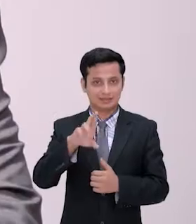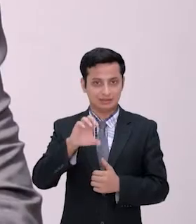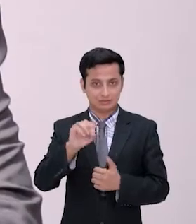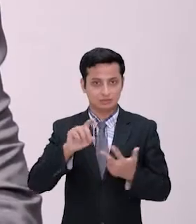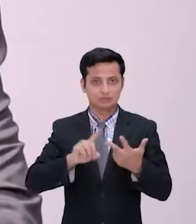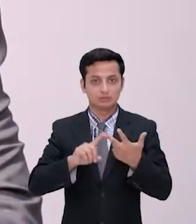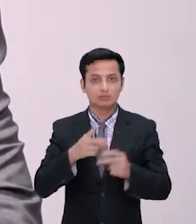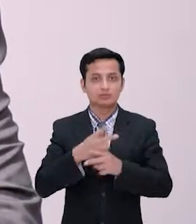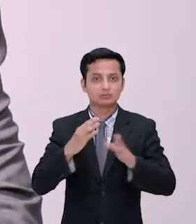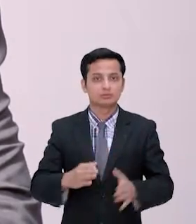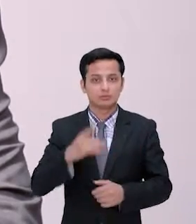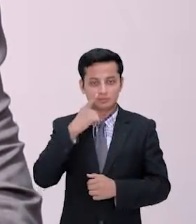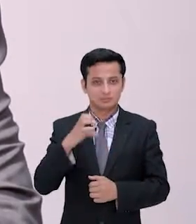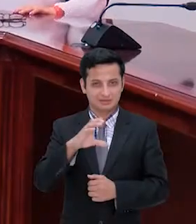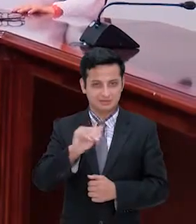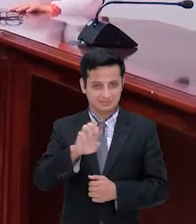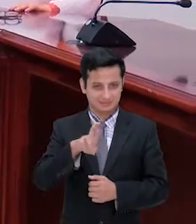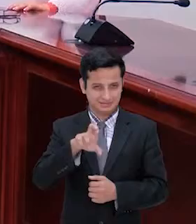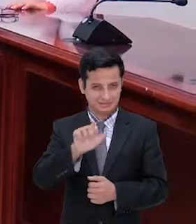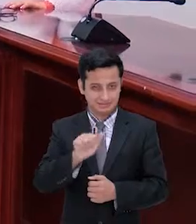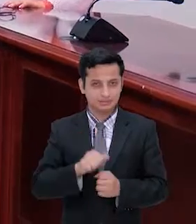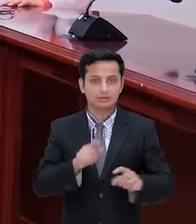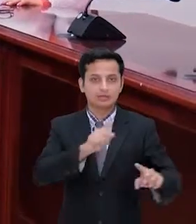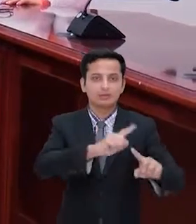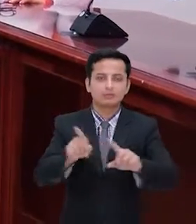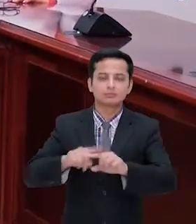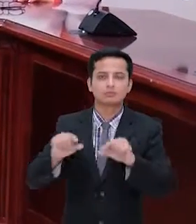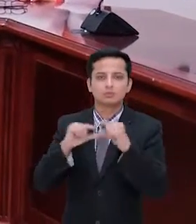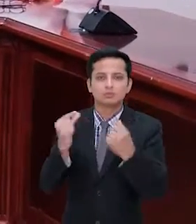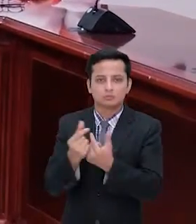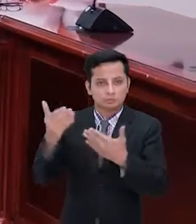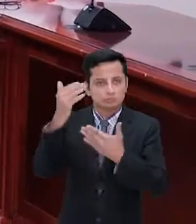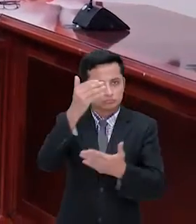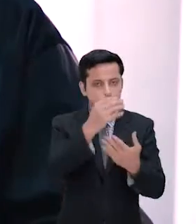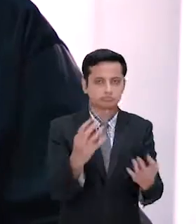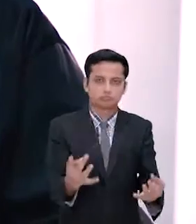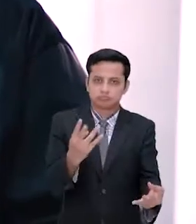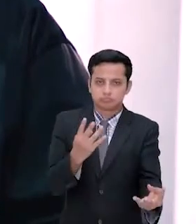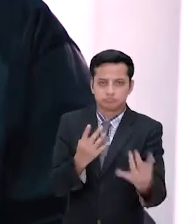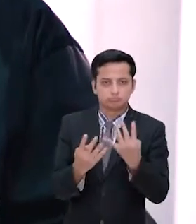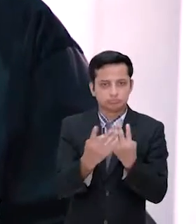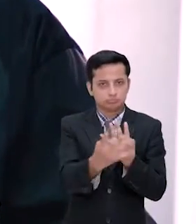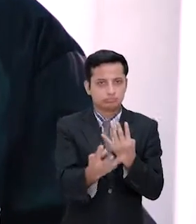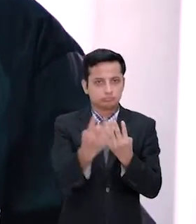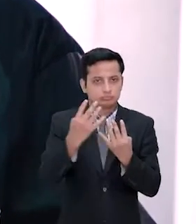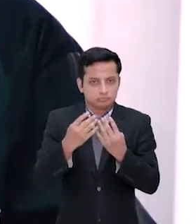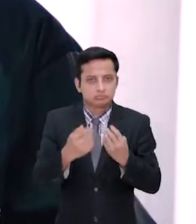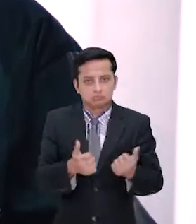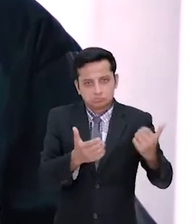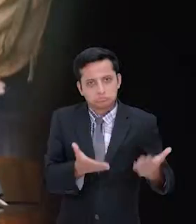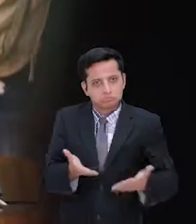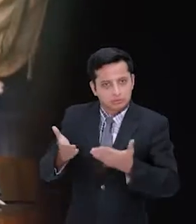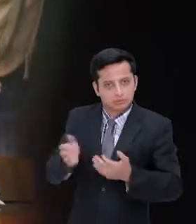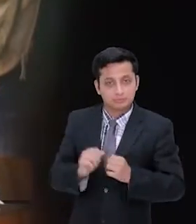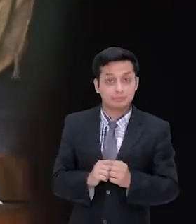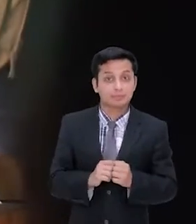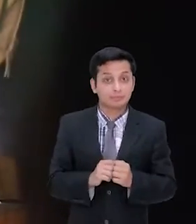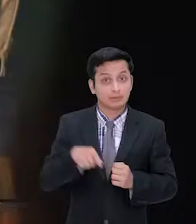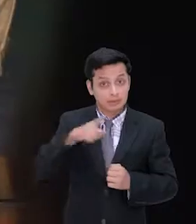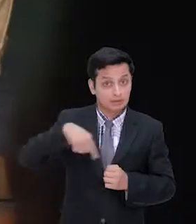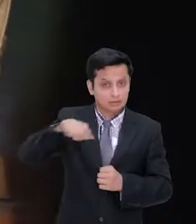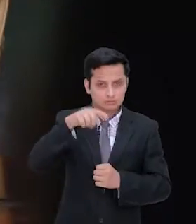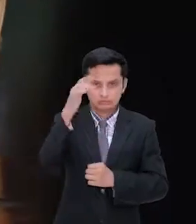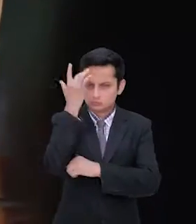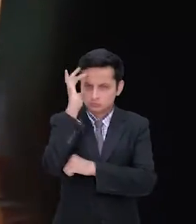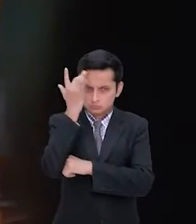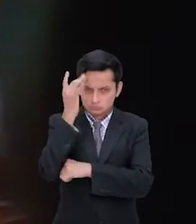el consejero José Cabrera recibieron a representantes de diferentes organizaciones y grupos sociales, quienes expresaron